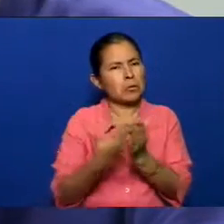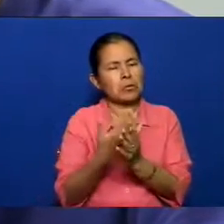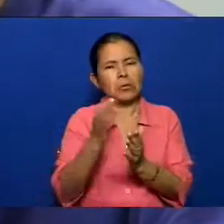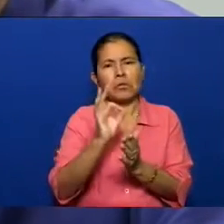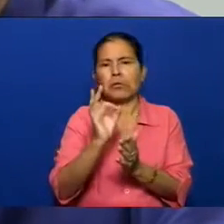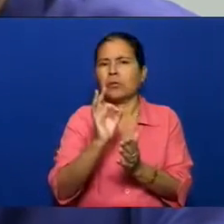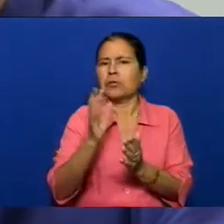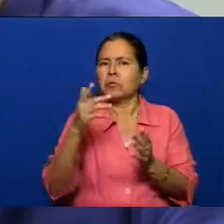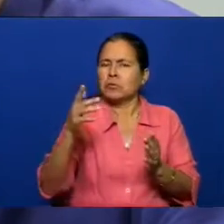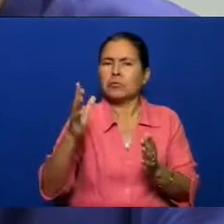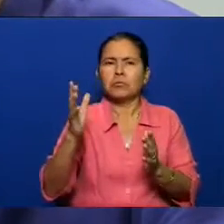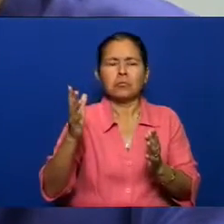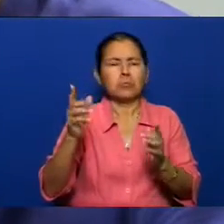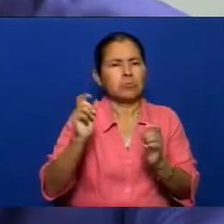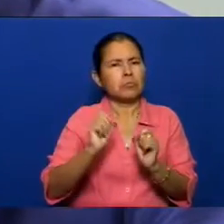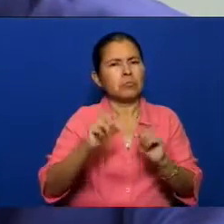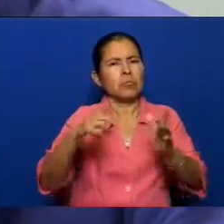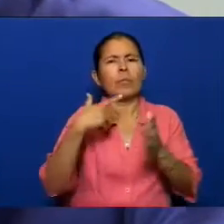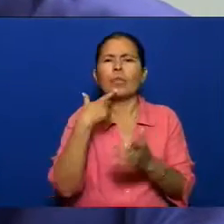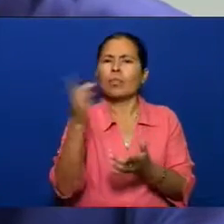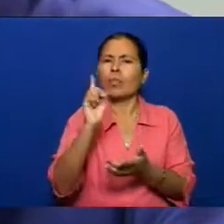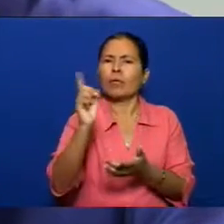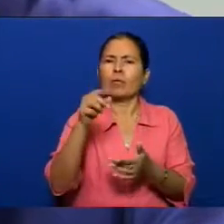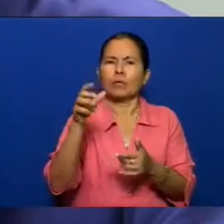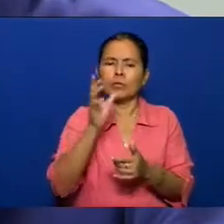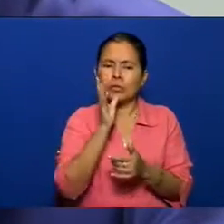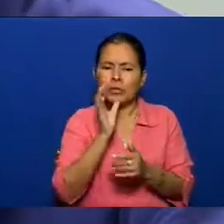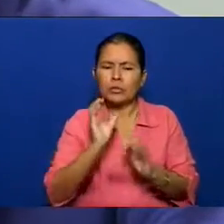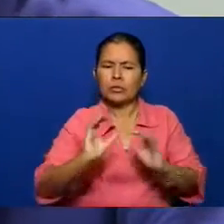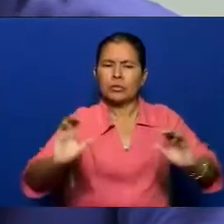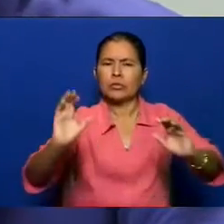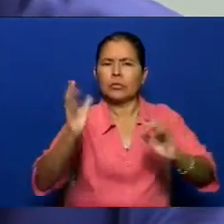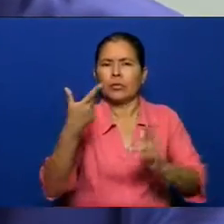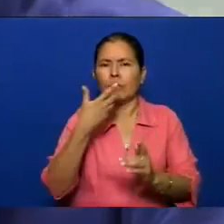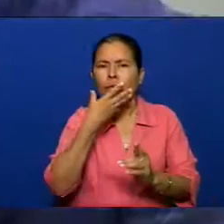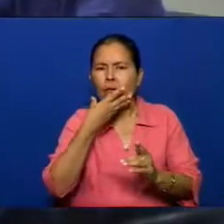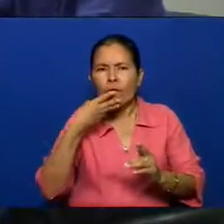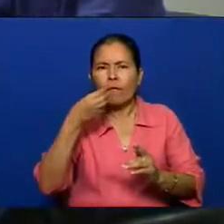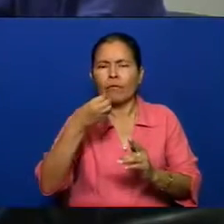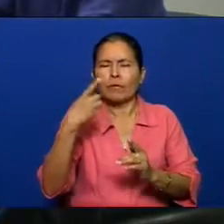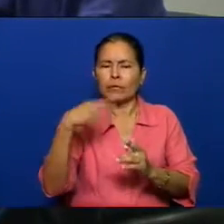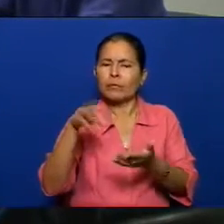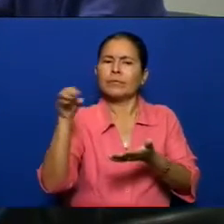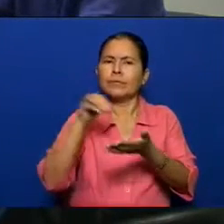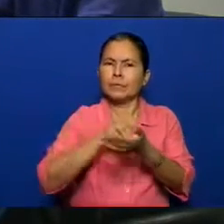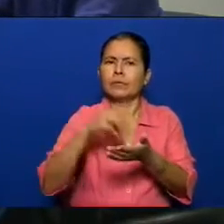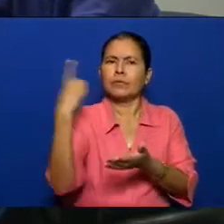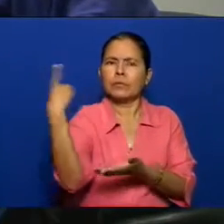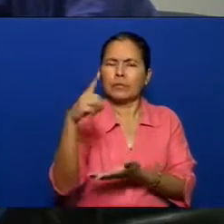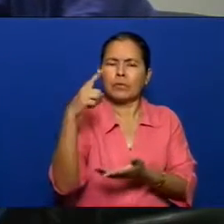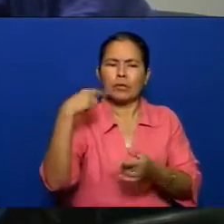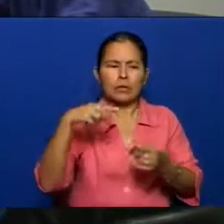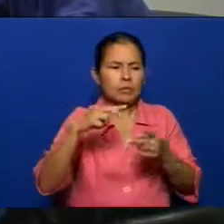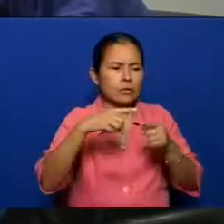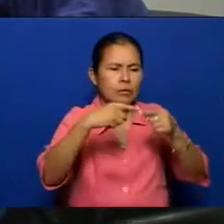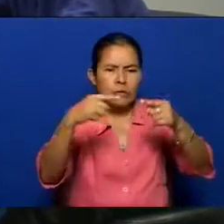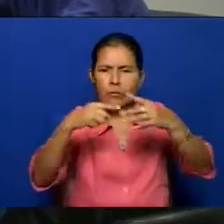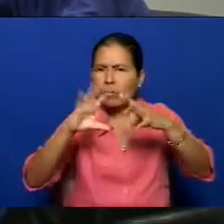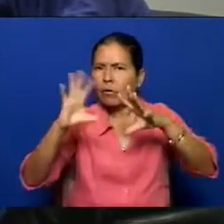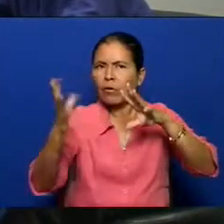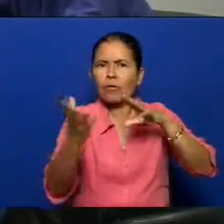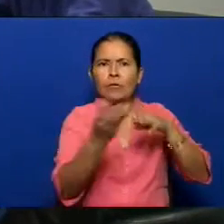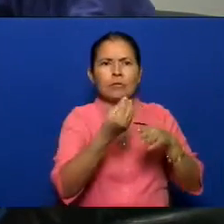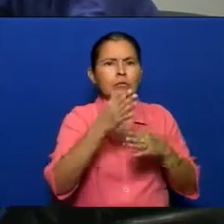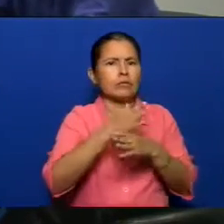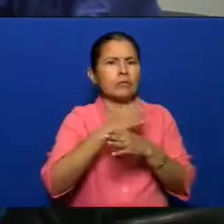nuevo, en donde los derechos de la niñez, la adolescencia, de la juventud van a estar presentes de forma transversal en todas las